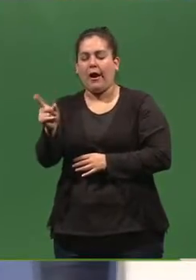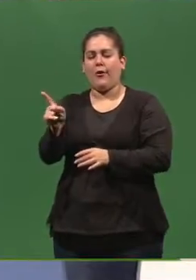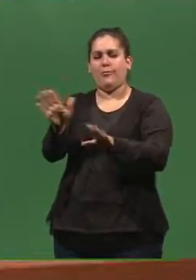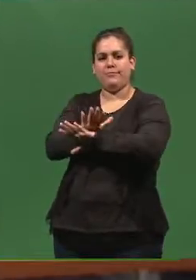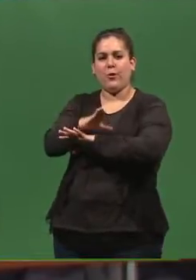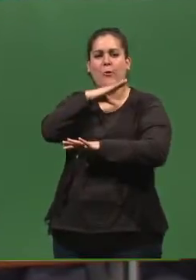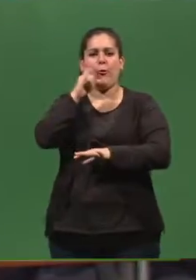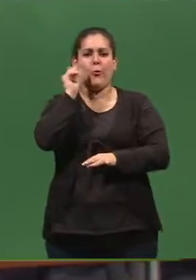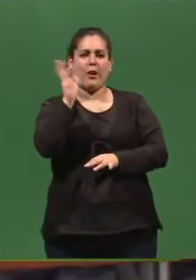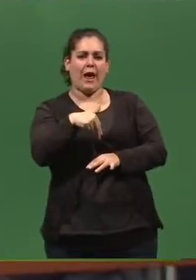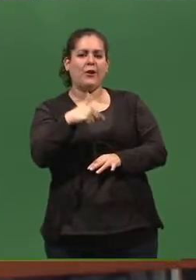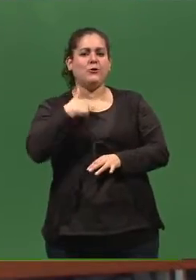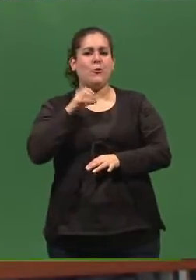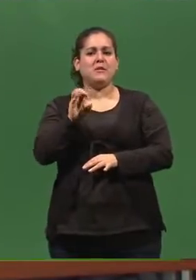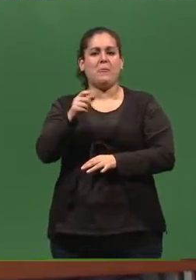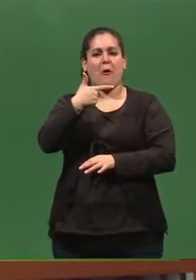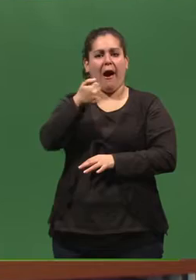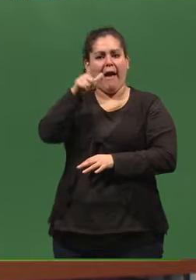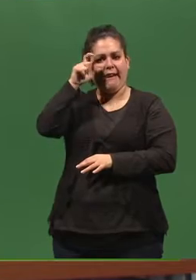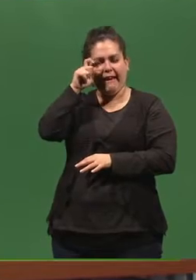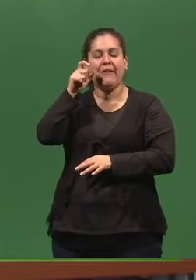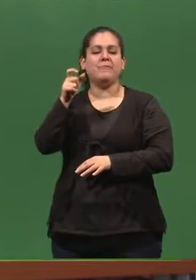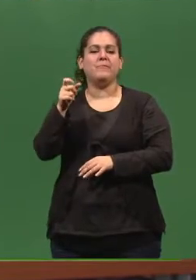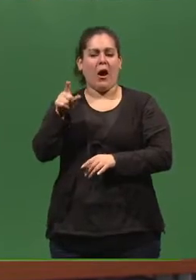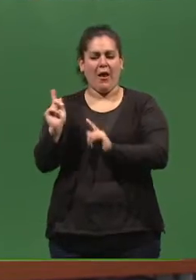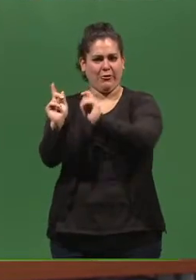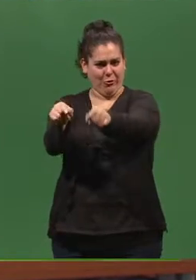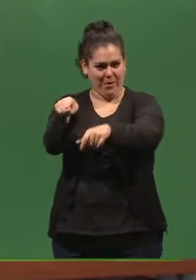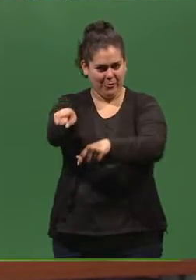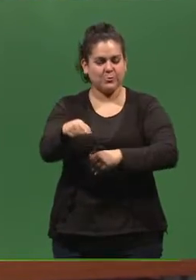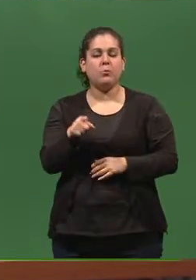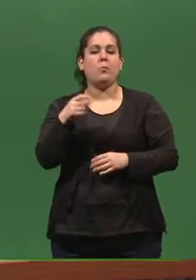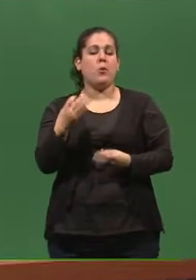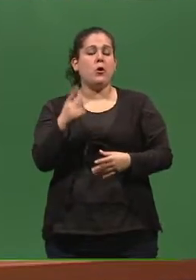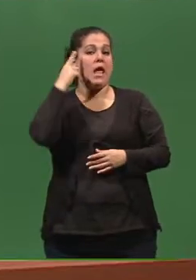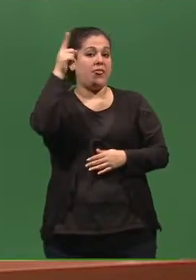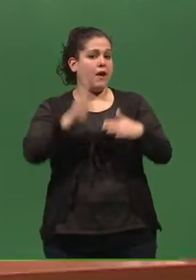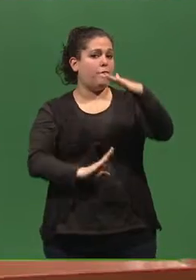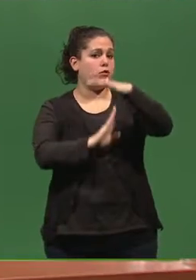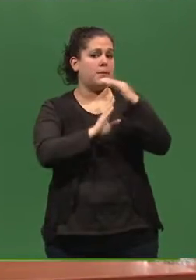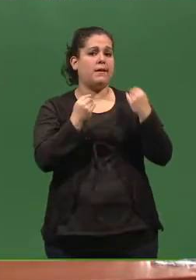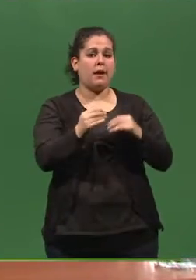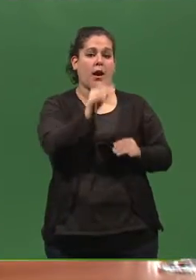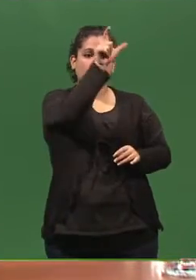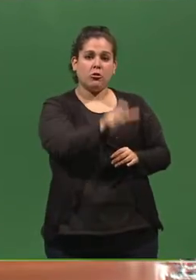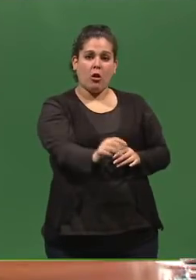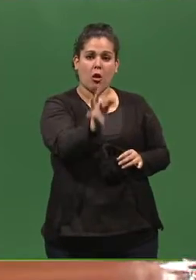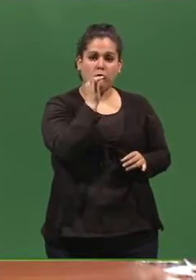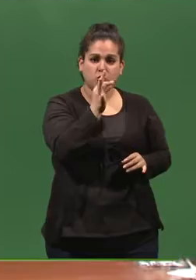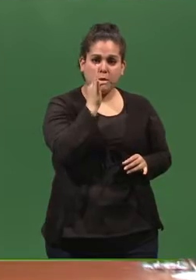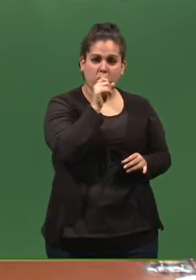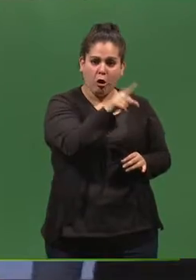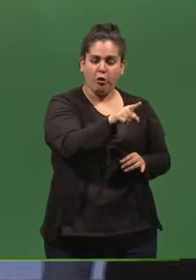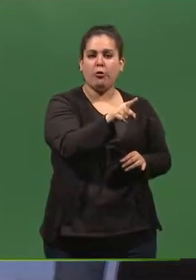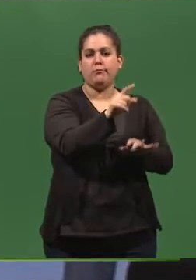Julián. No importa. Alejandro soy yo. Voy con vos ahora. Digamos, la idea fundamental es dejar de perseguir al usuario